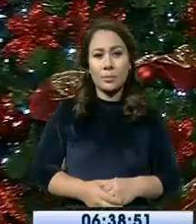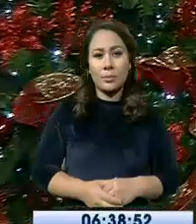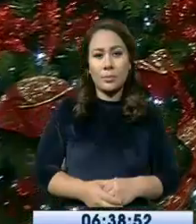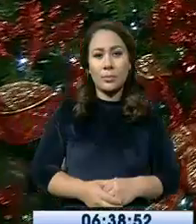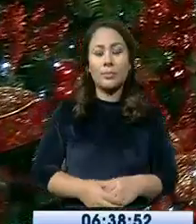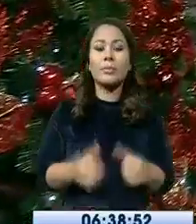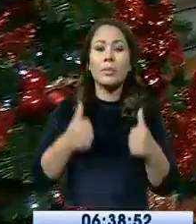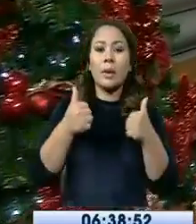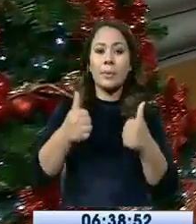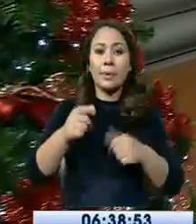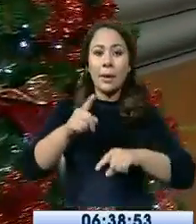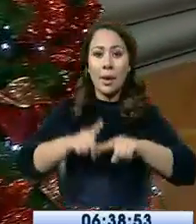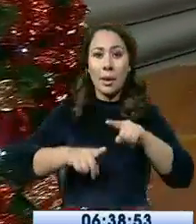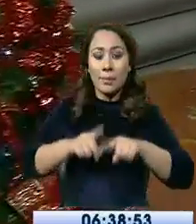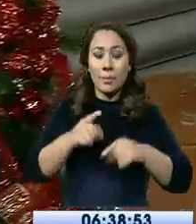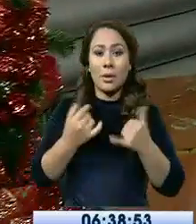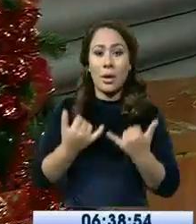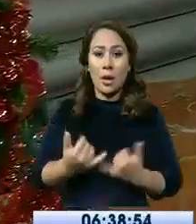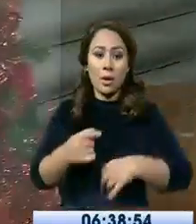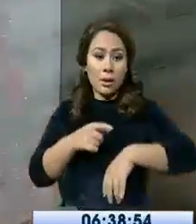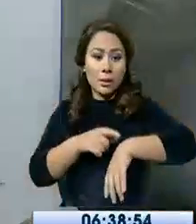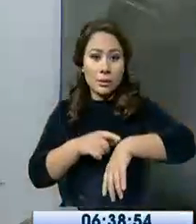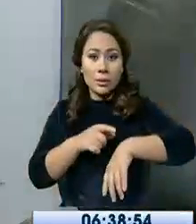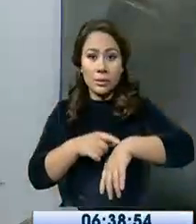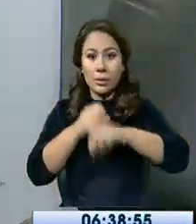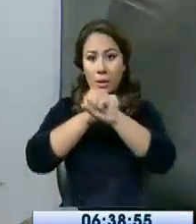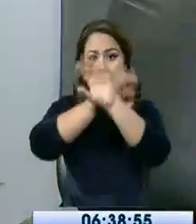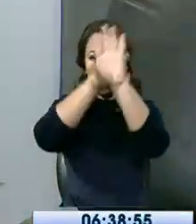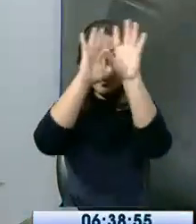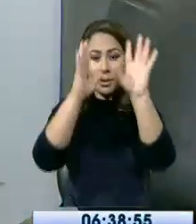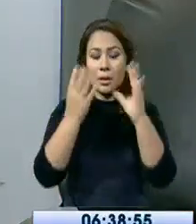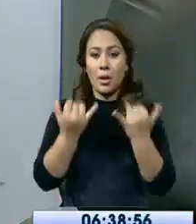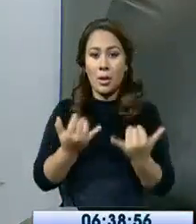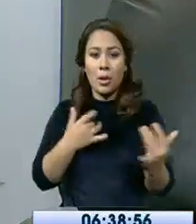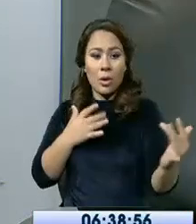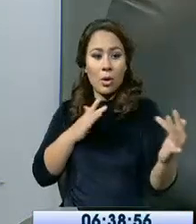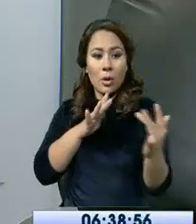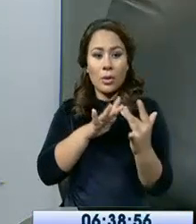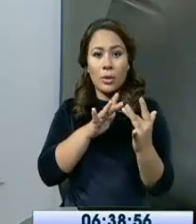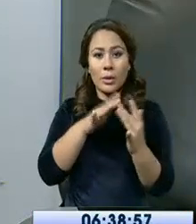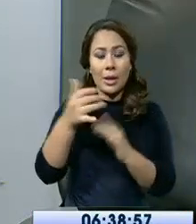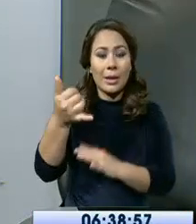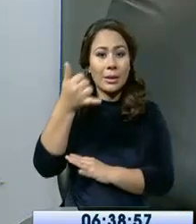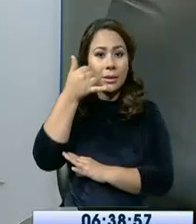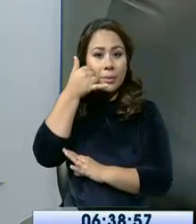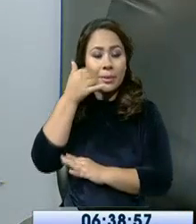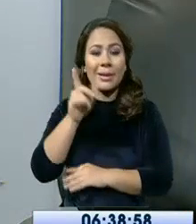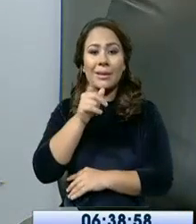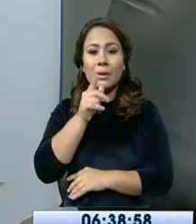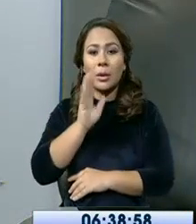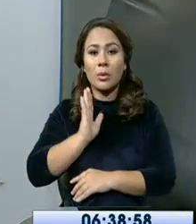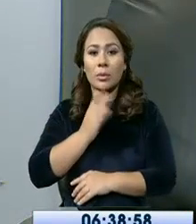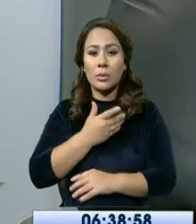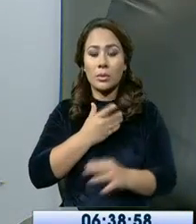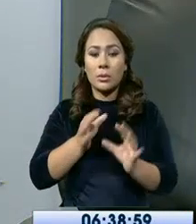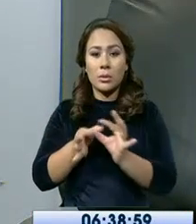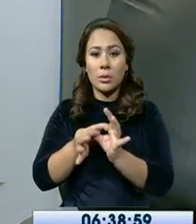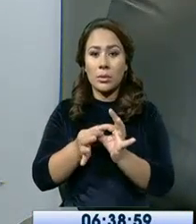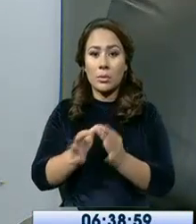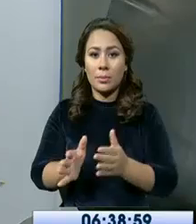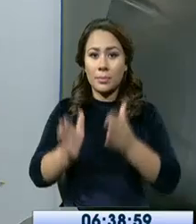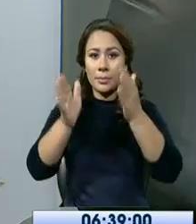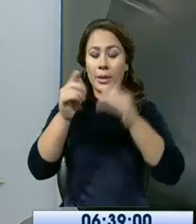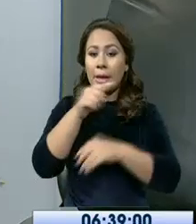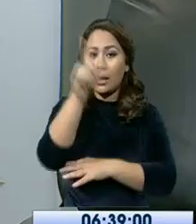Bien, amigos, y precisamente a esta hora de la mañana vamos a establecer un contacto vía telefónica con nuestra corresponsal en Loja,